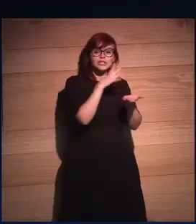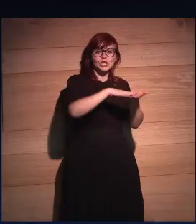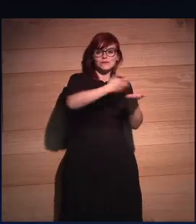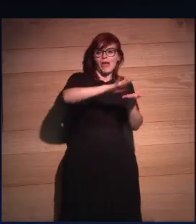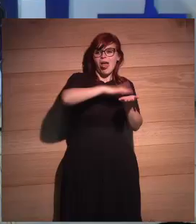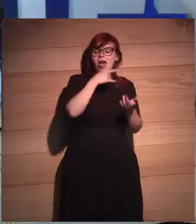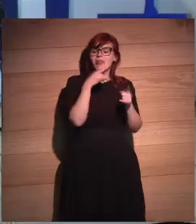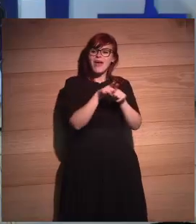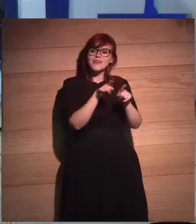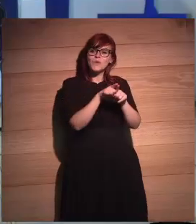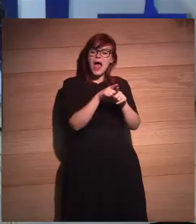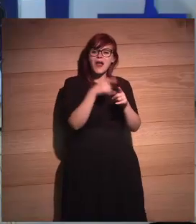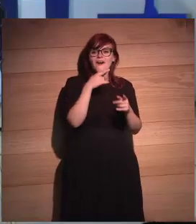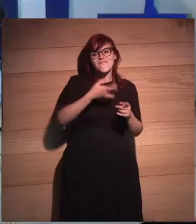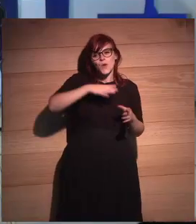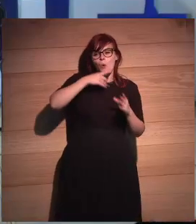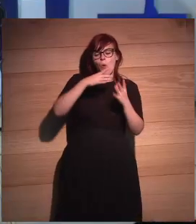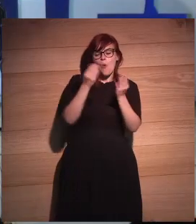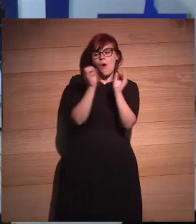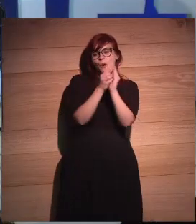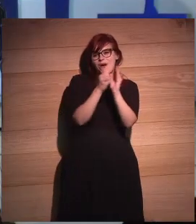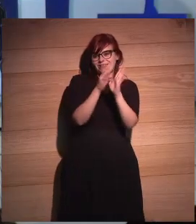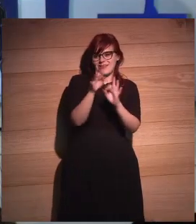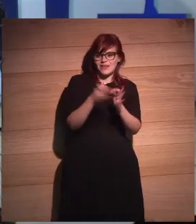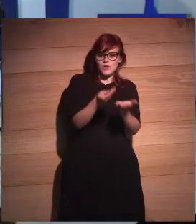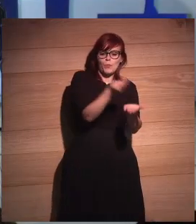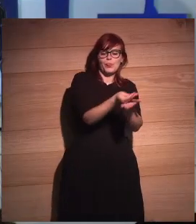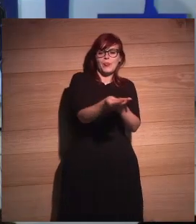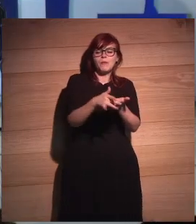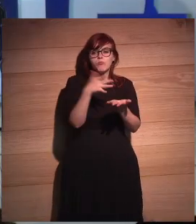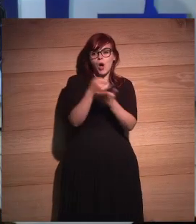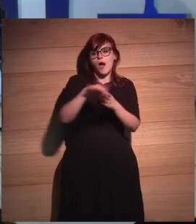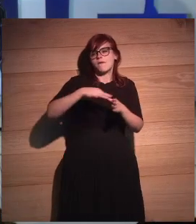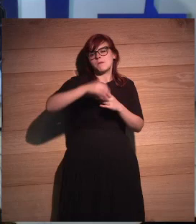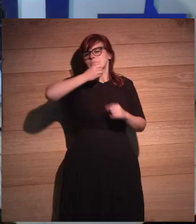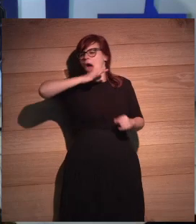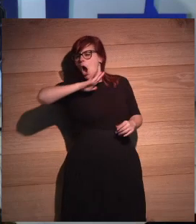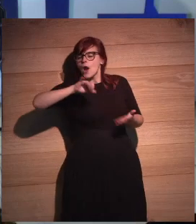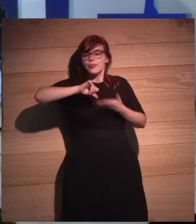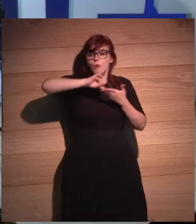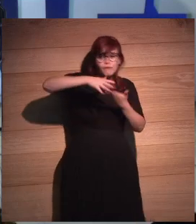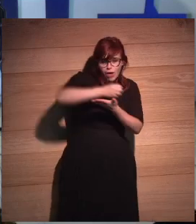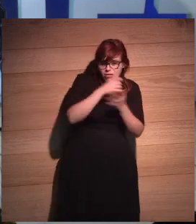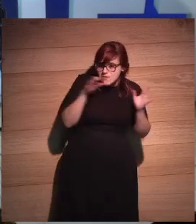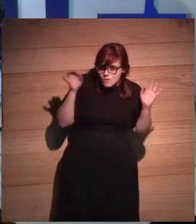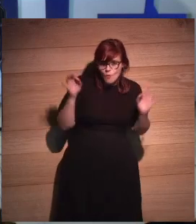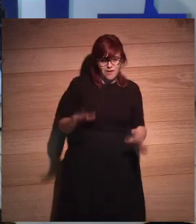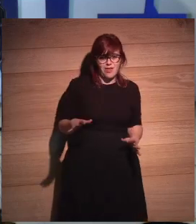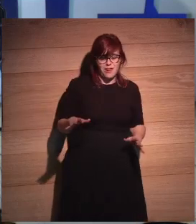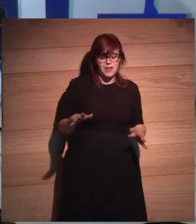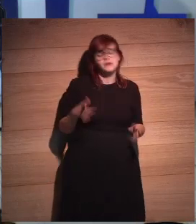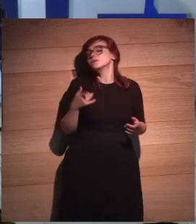aguacate. Todos uno de los 10 mejores cafés de todas las ciudades. Vosotros en